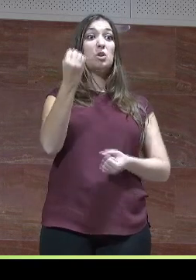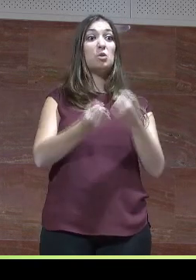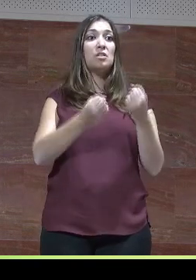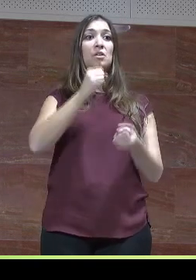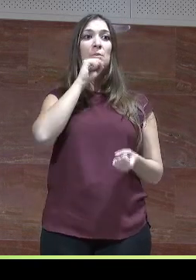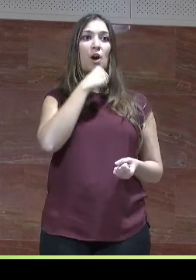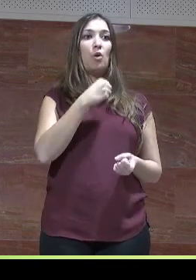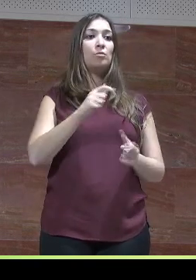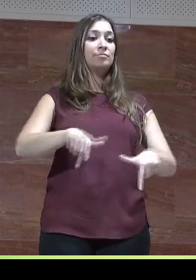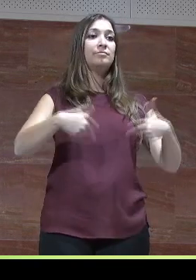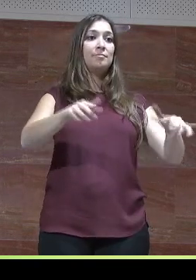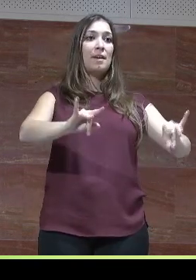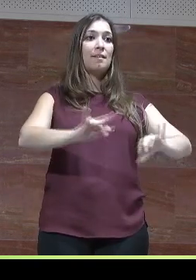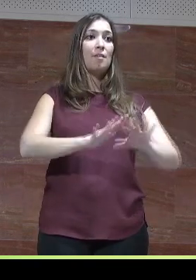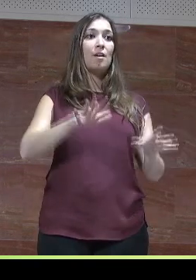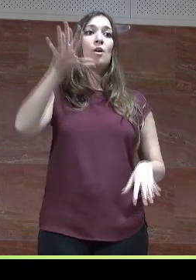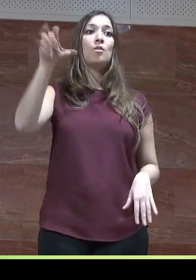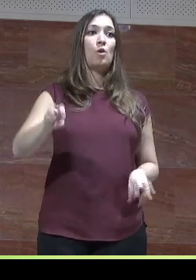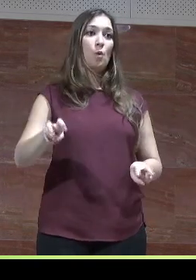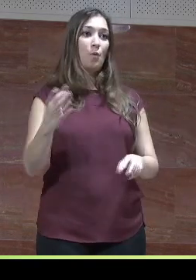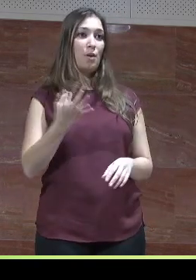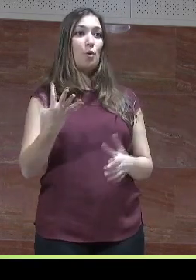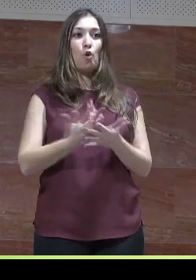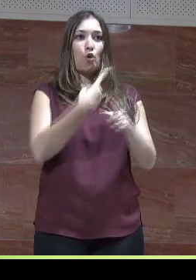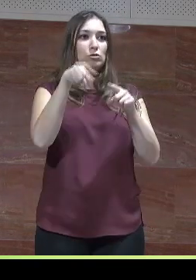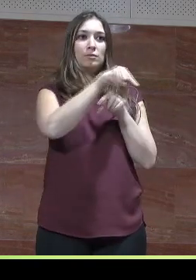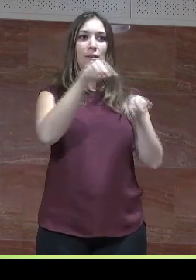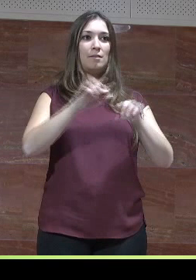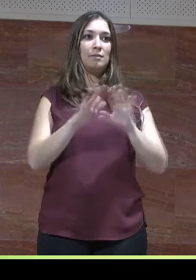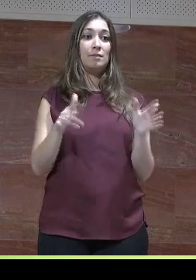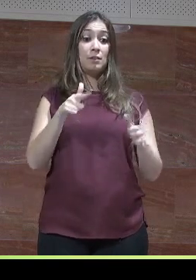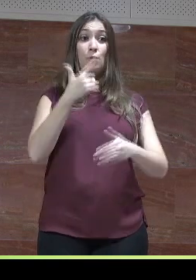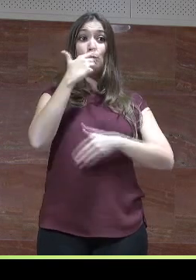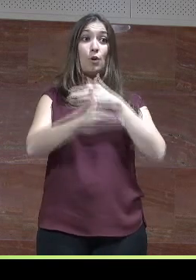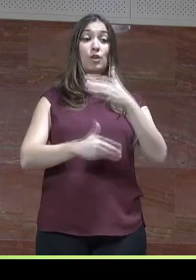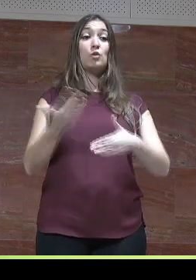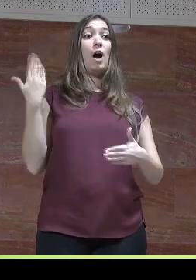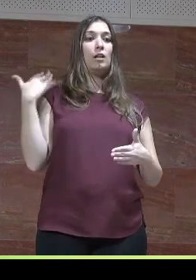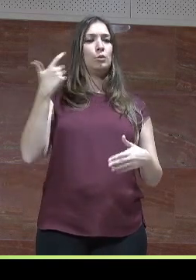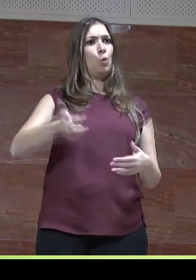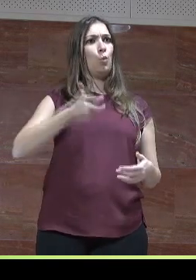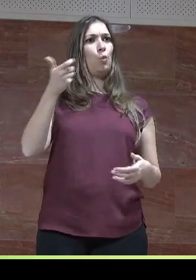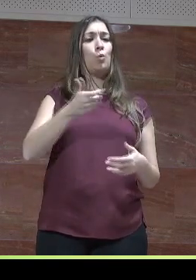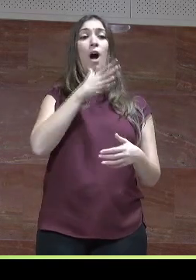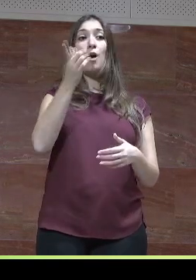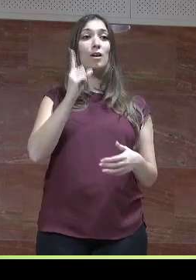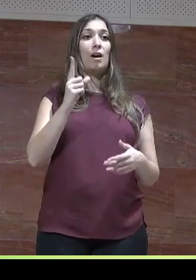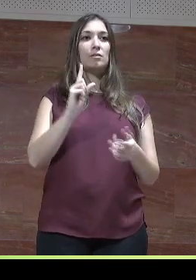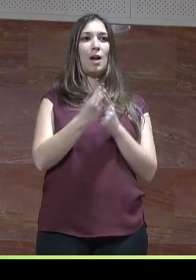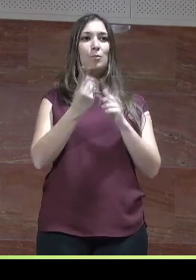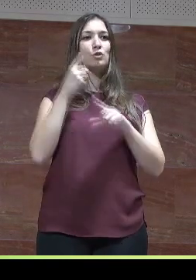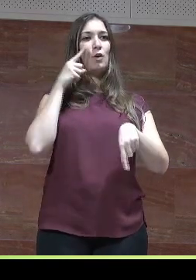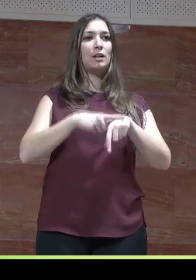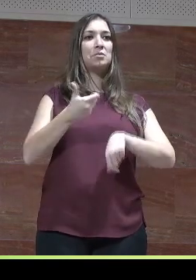viejo, se tiene que tirar y se tiene que comprar algo nuevo. Entonces, en este proceso, en esta sociedad que nos han metido estos cambios,